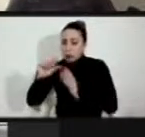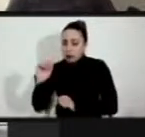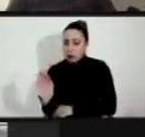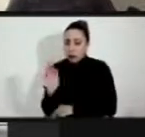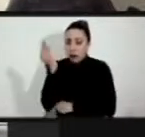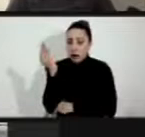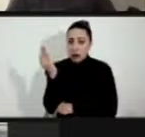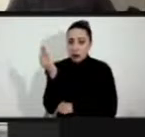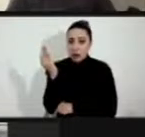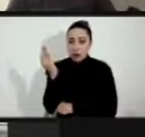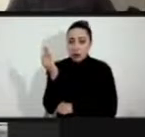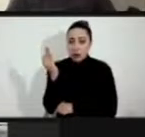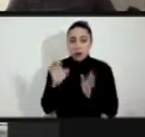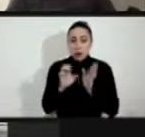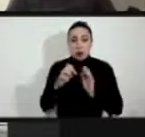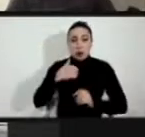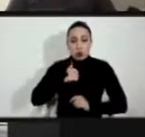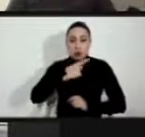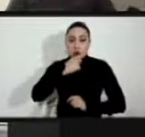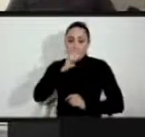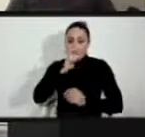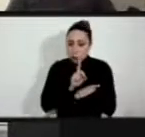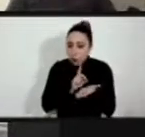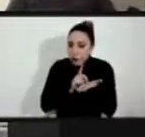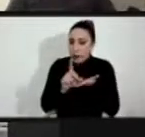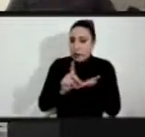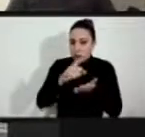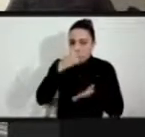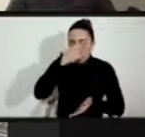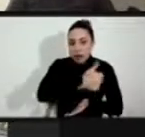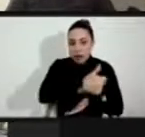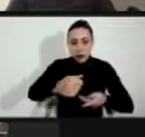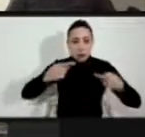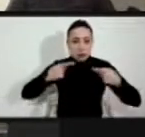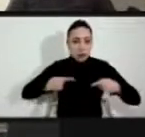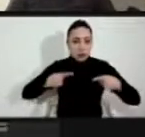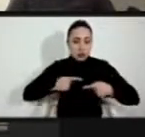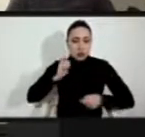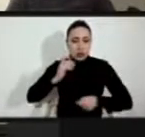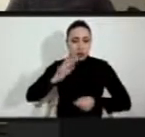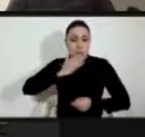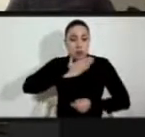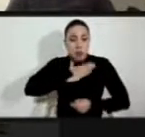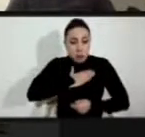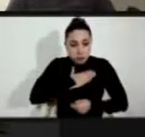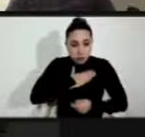el derecho humano de tener en un momento determinado